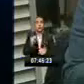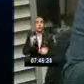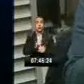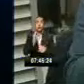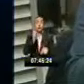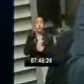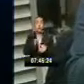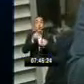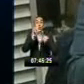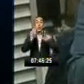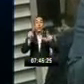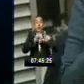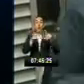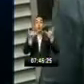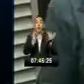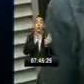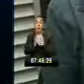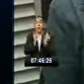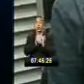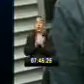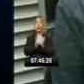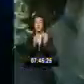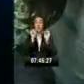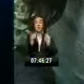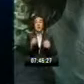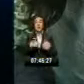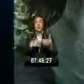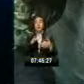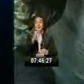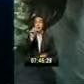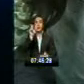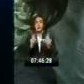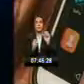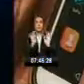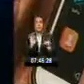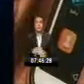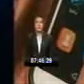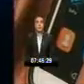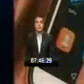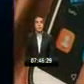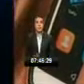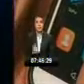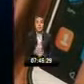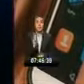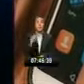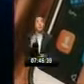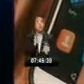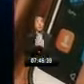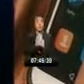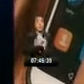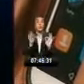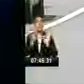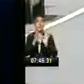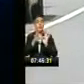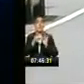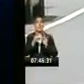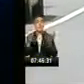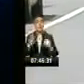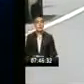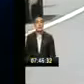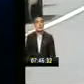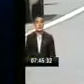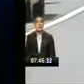popularizó, pero ahora en WhatsApp a través de Messenger Rooms pueden intervenir hasta 50 personas. Para ello tendrá que tener WhatsApp y Facebook Messenger. Y